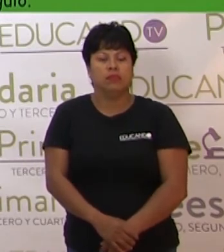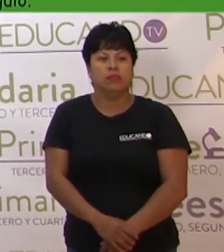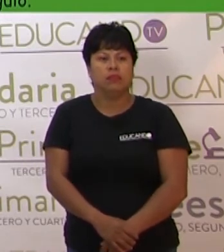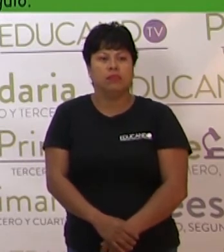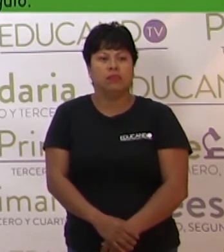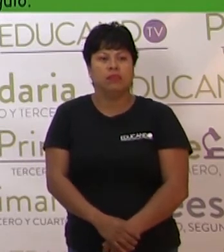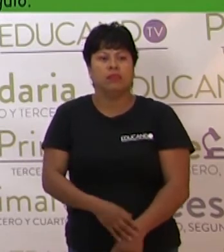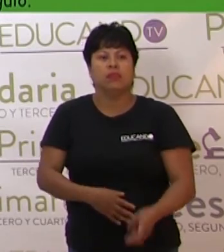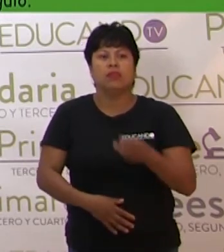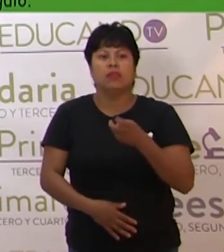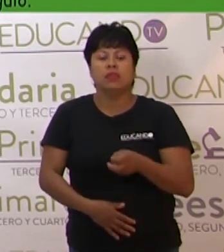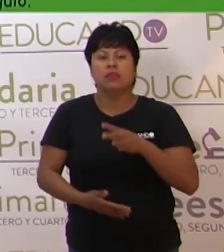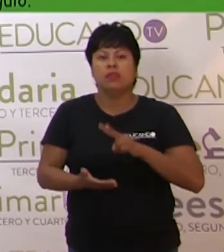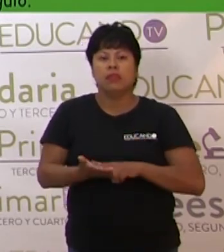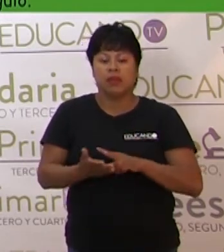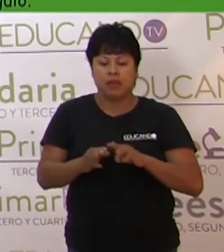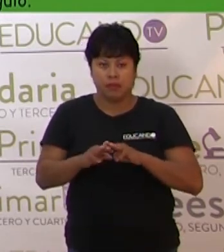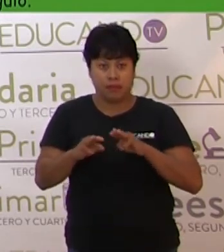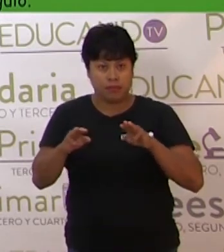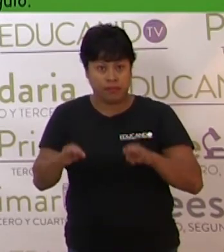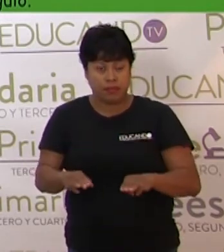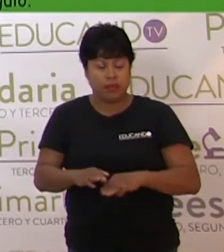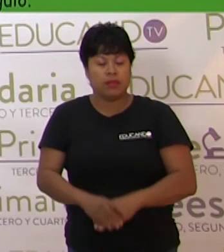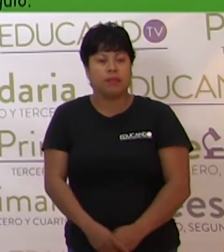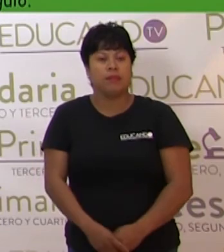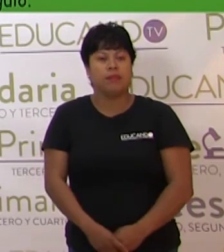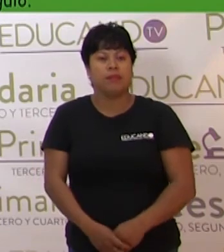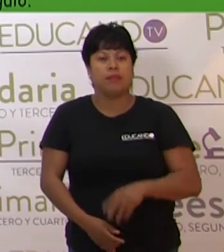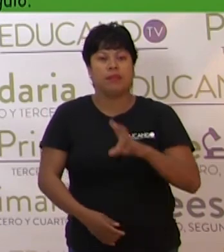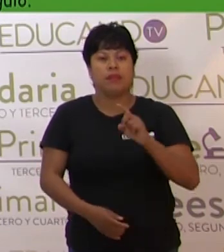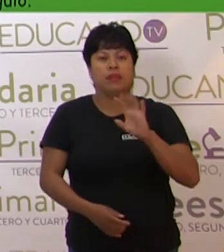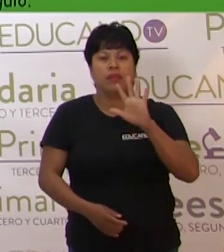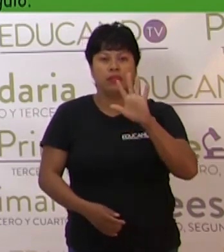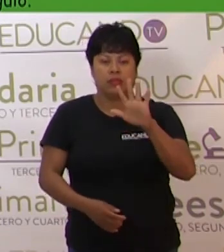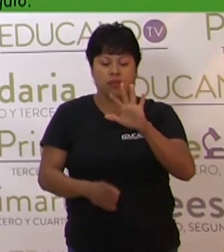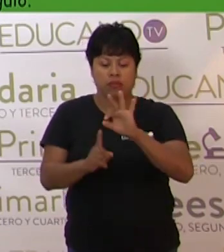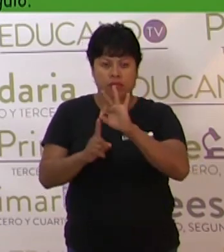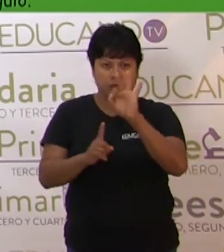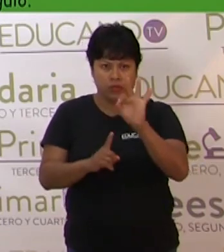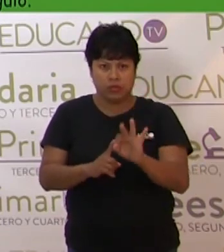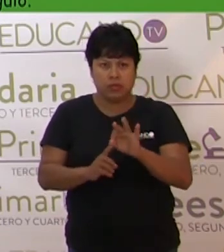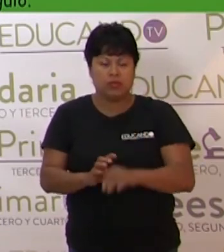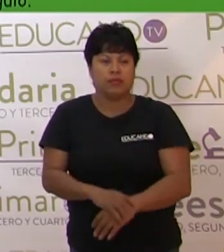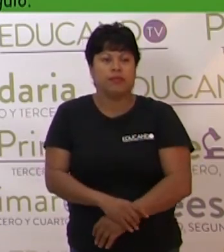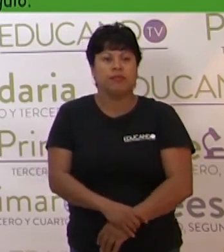qué vale eminem 35 grados